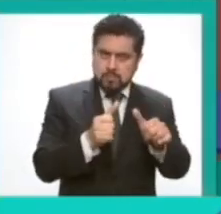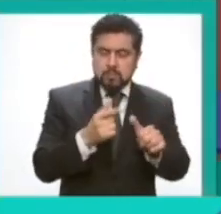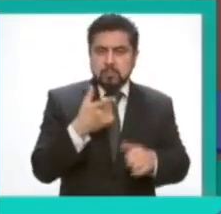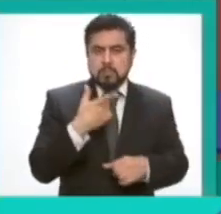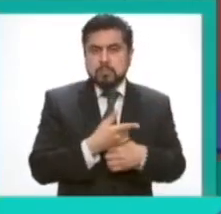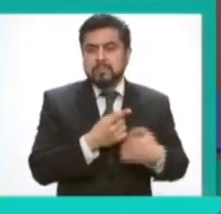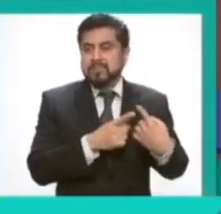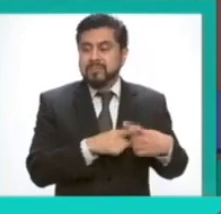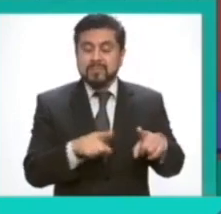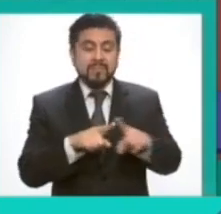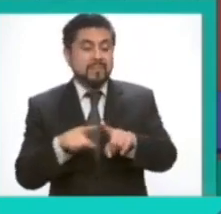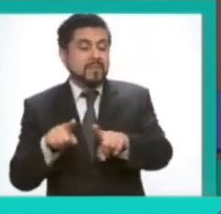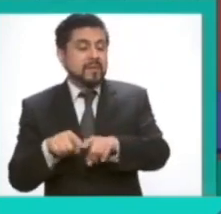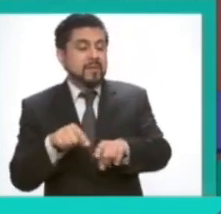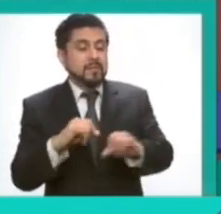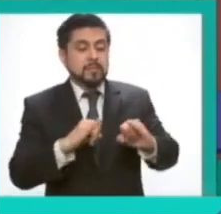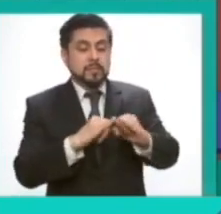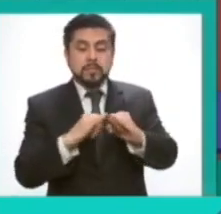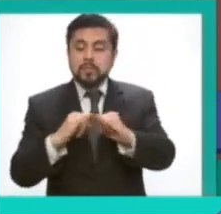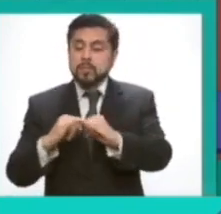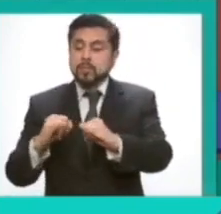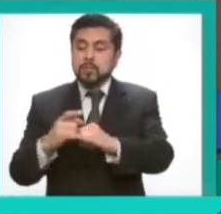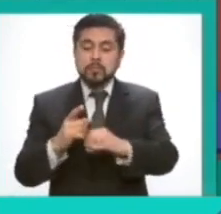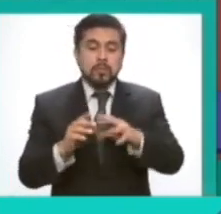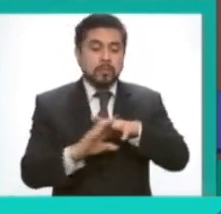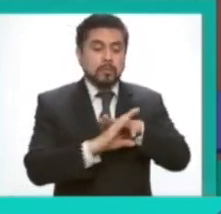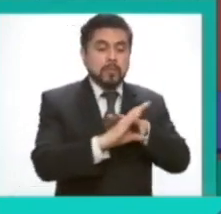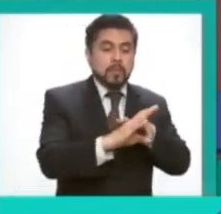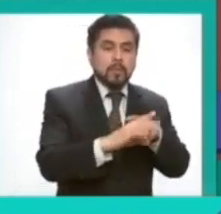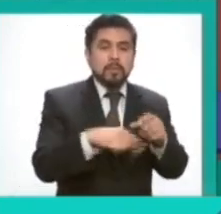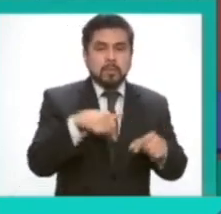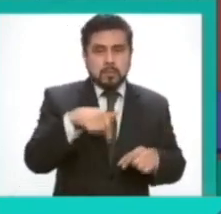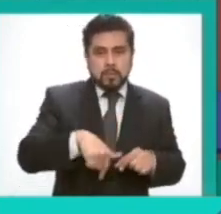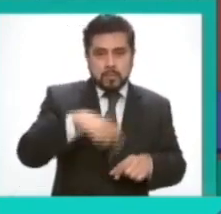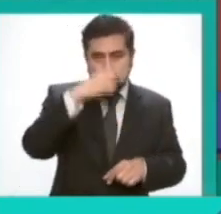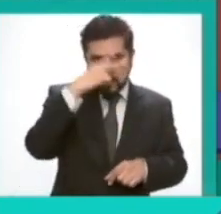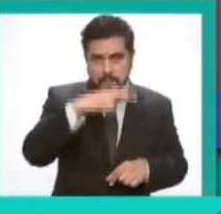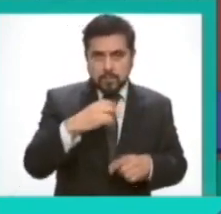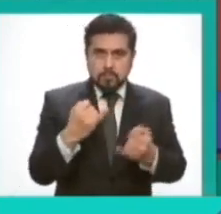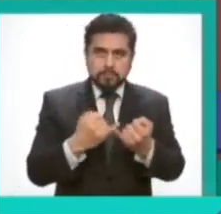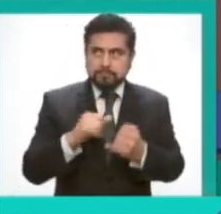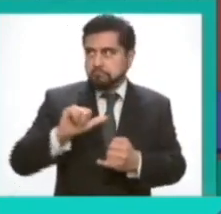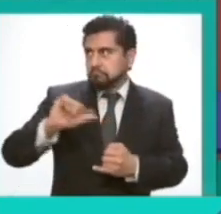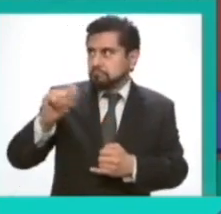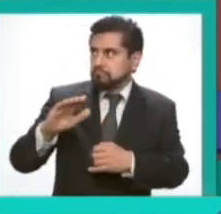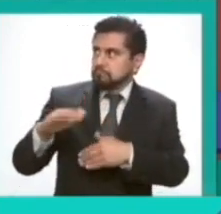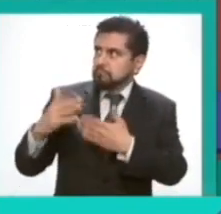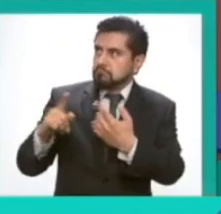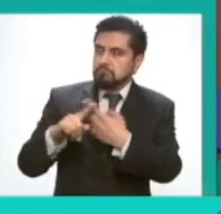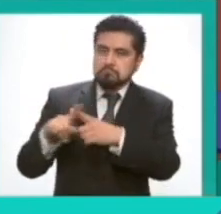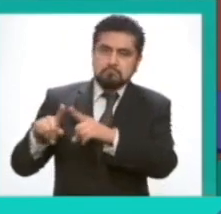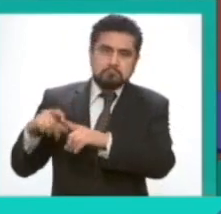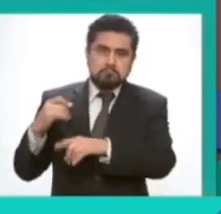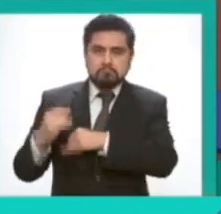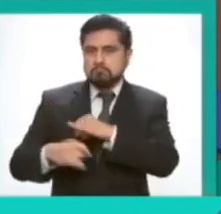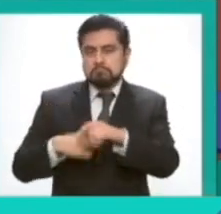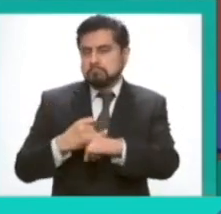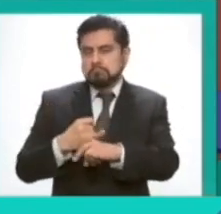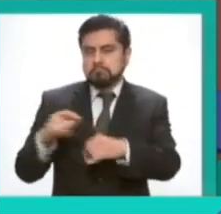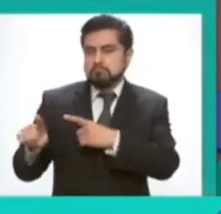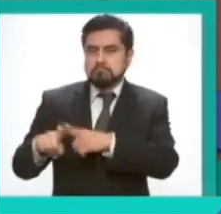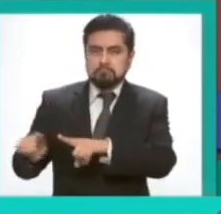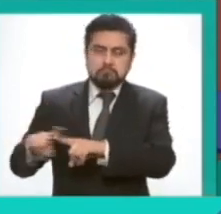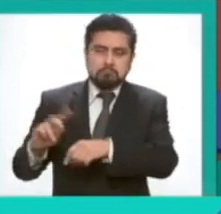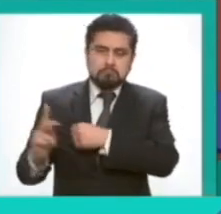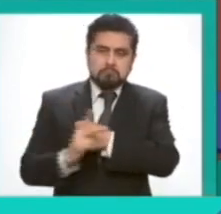migratorias tanto en las entidades como en otros países es un paso para garantizar el respeto a las leyes